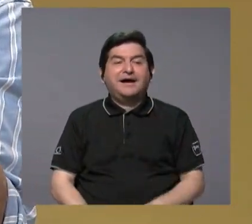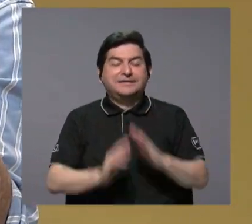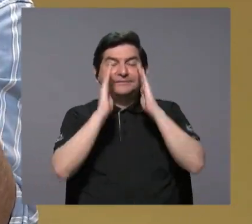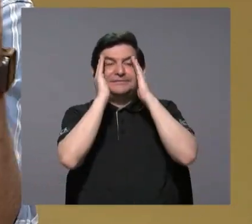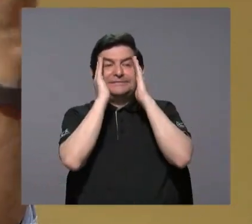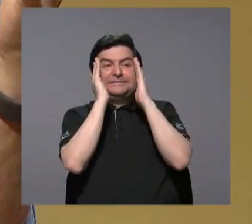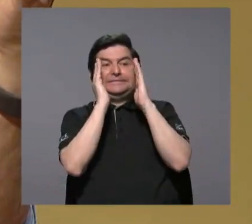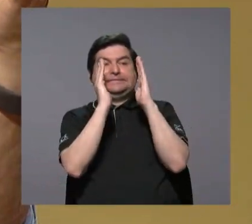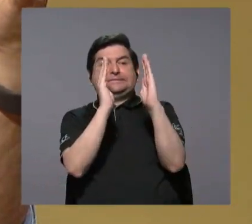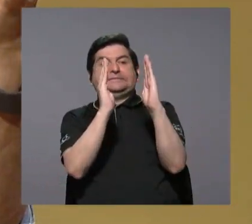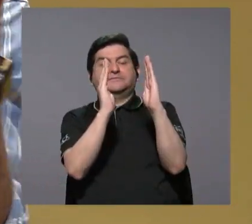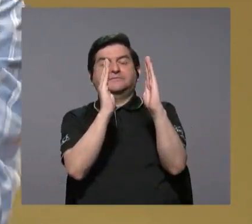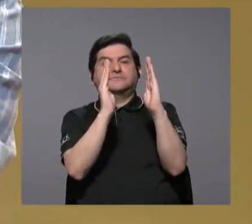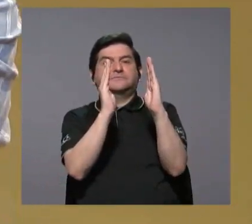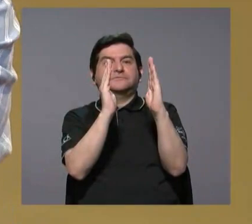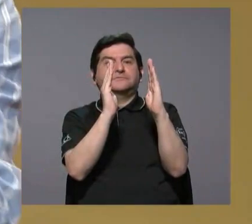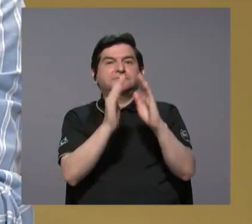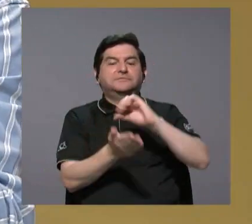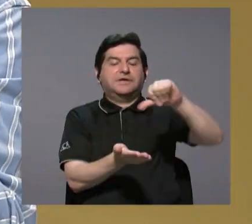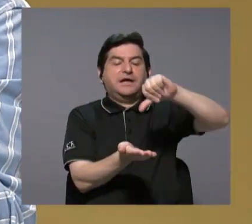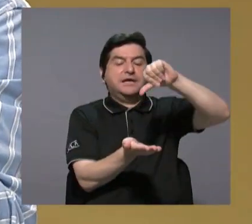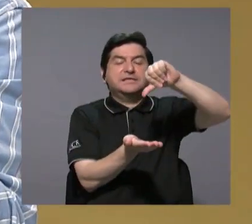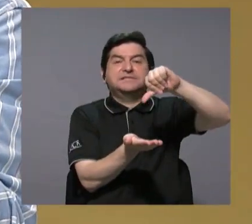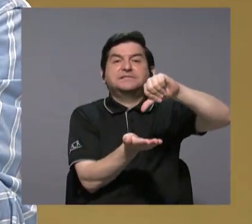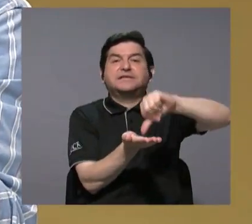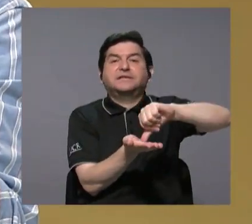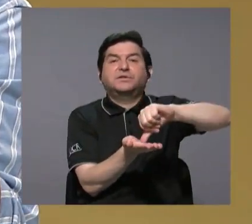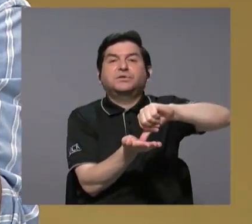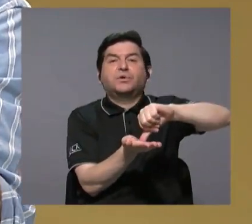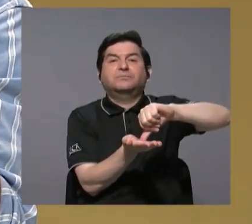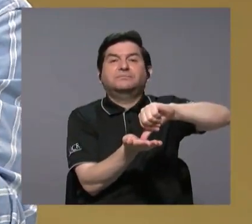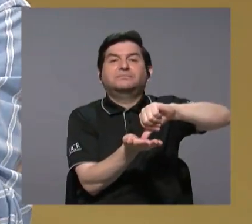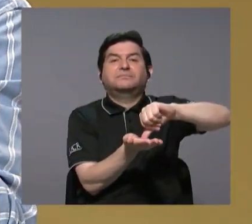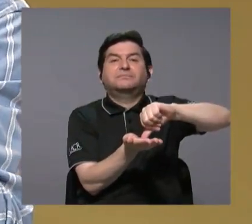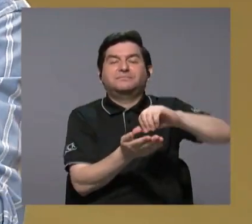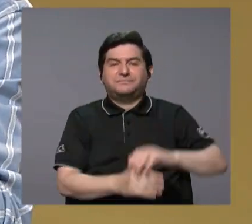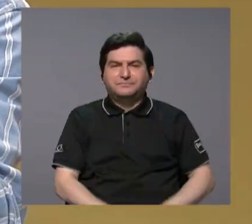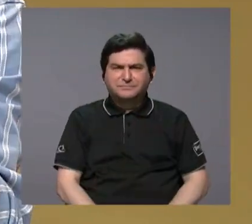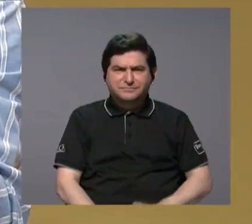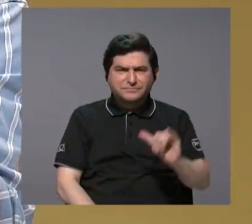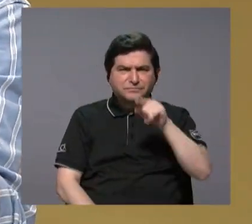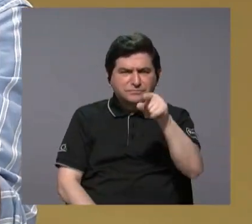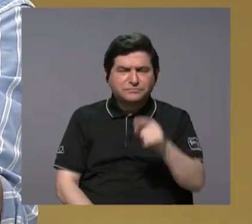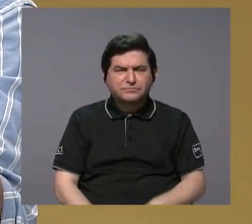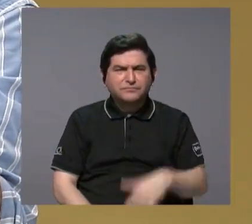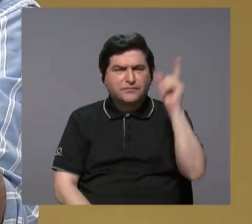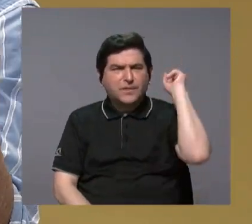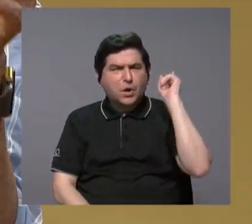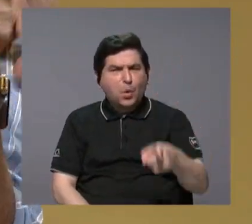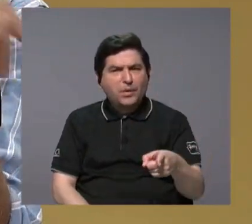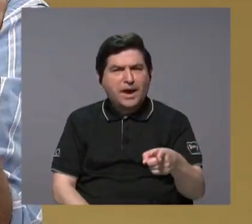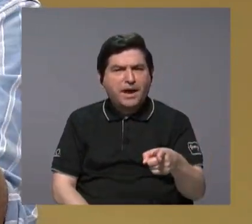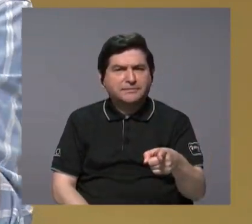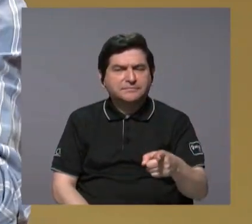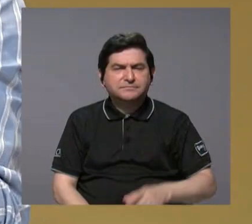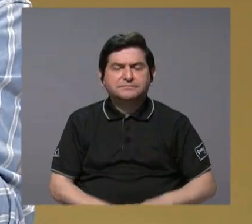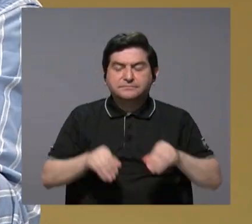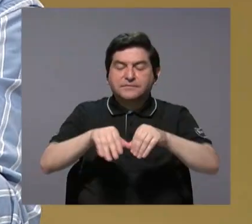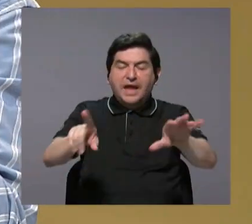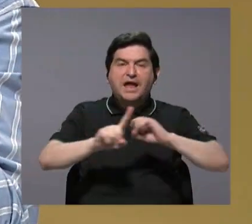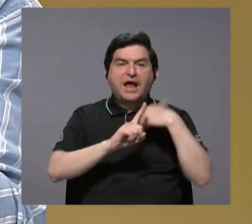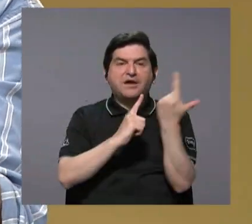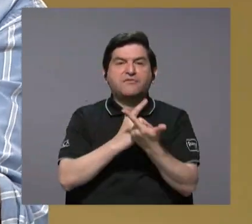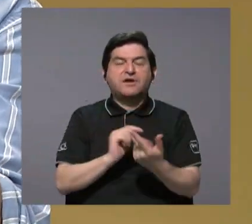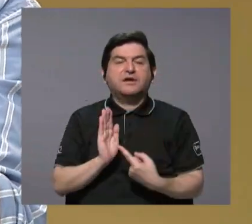a el centro. Y es como si usted obligara en las redes sociales